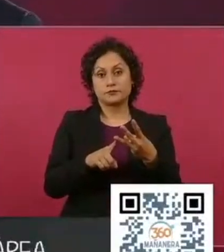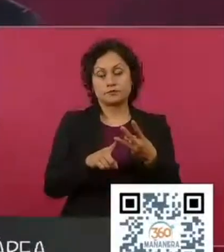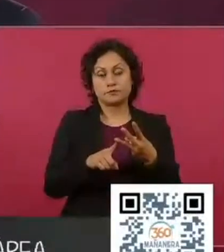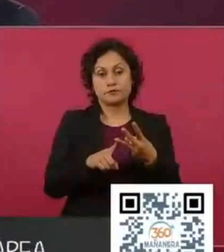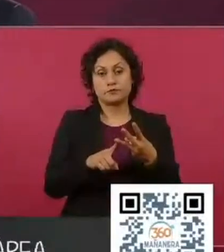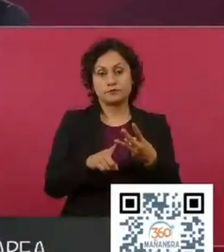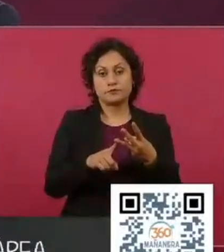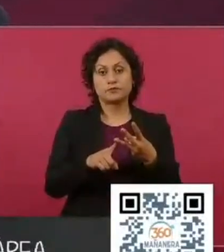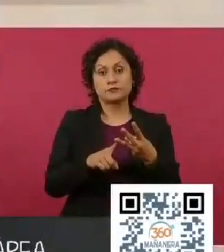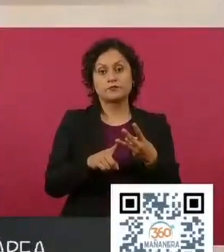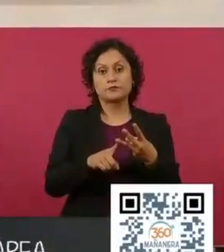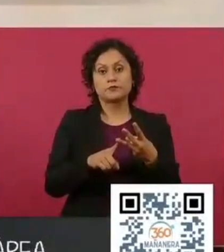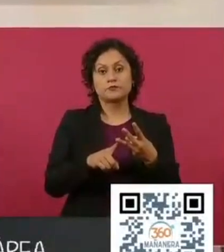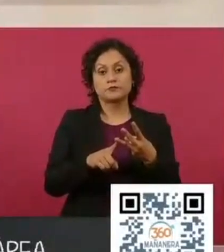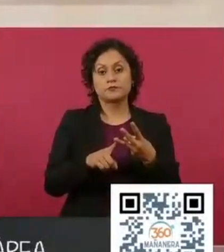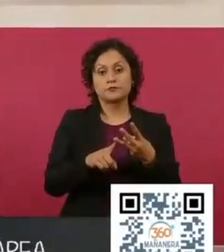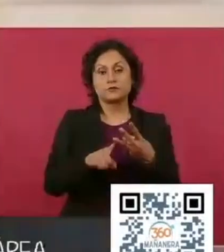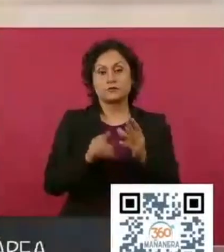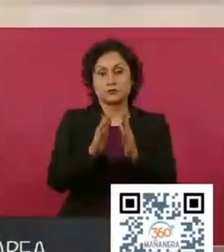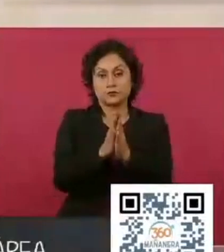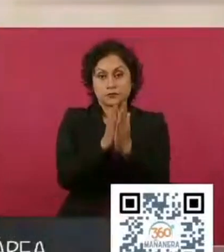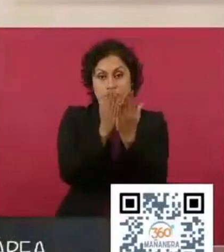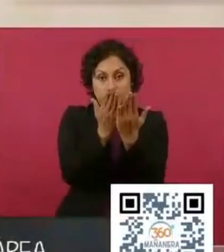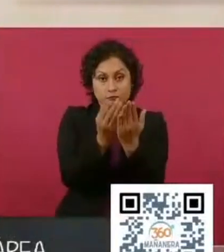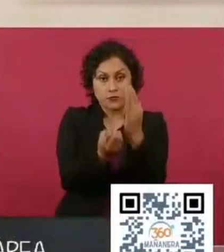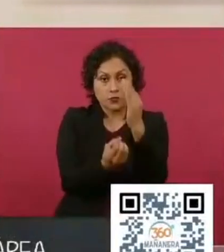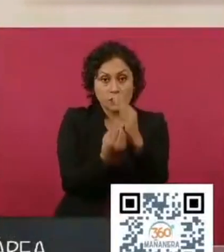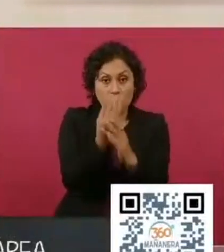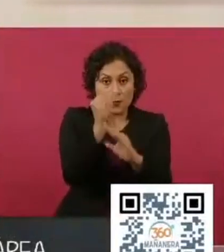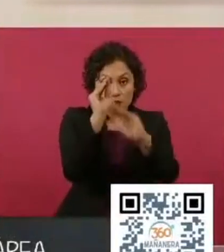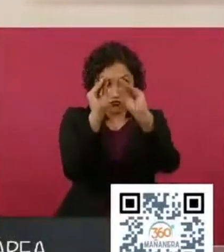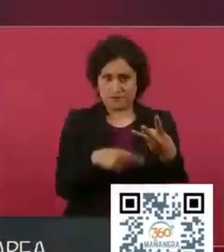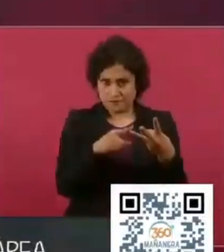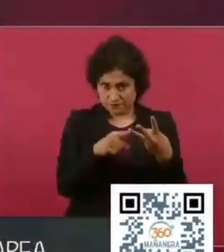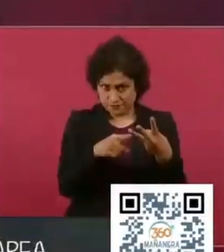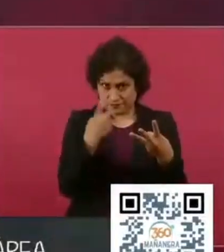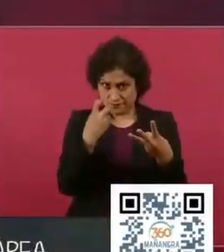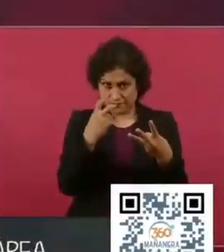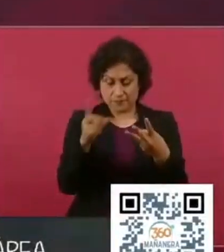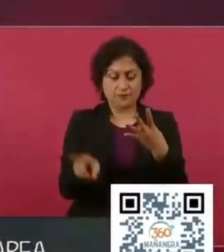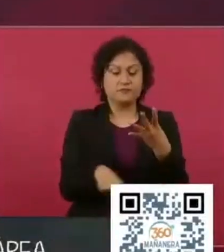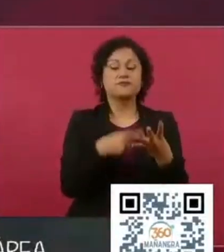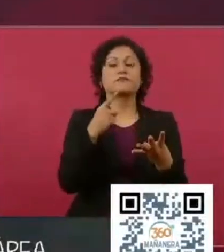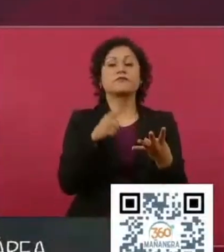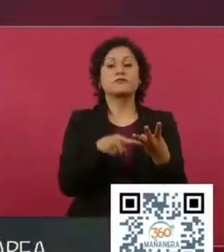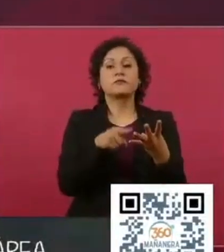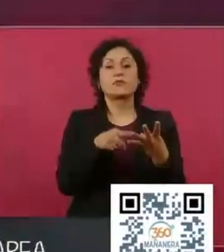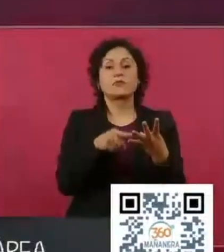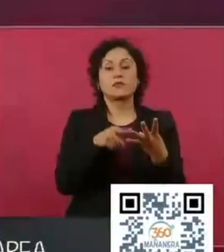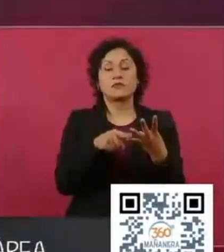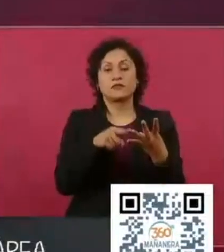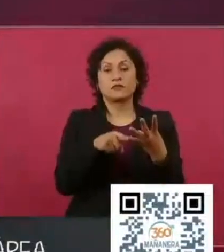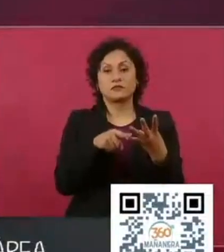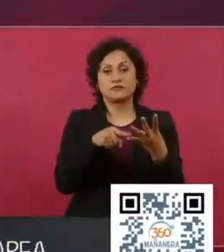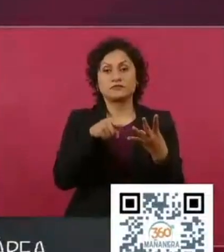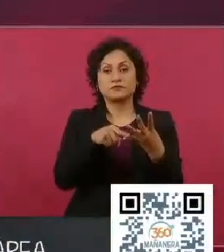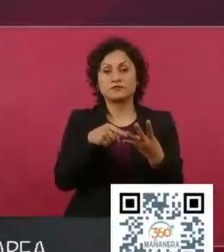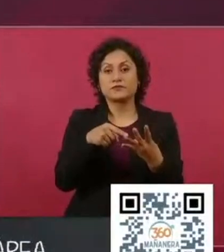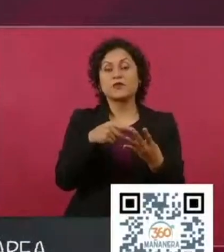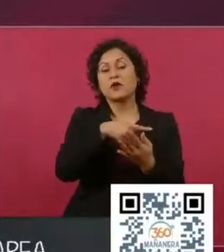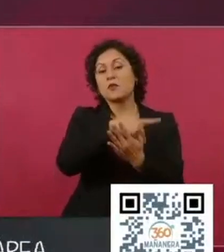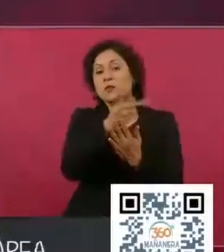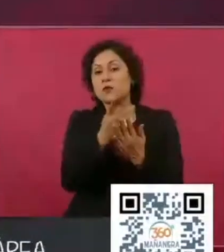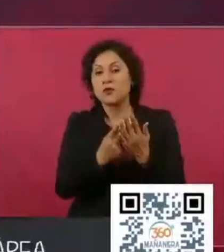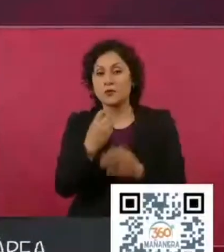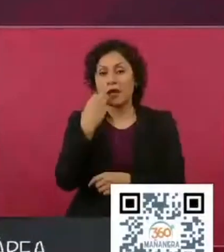los contenidos y los nuevos libros de texto y la cuarta es la escuela es